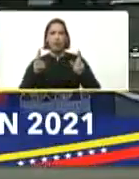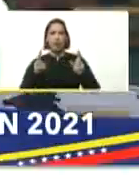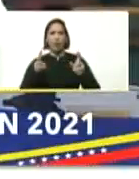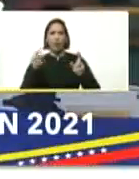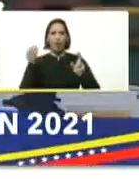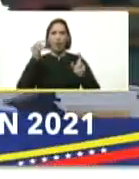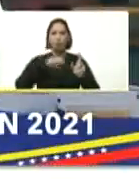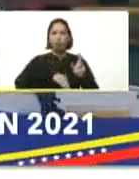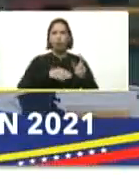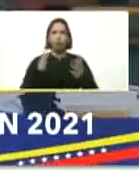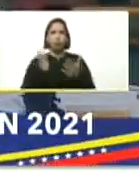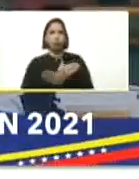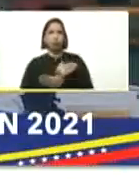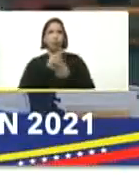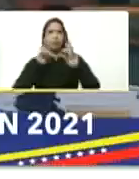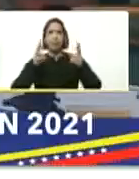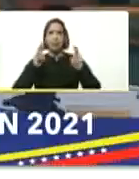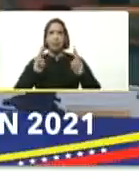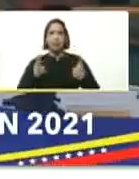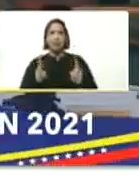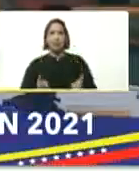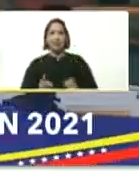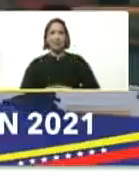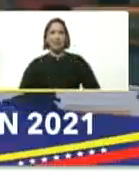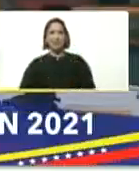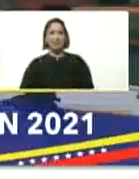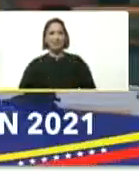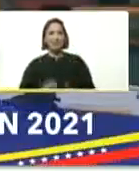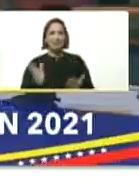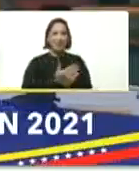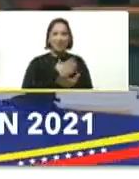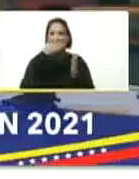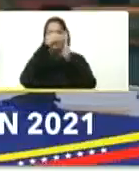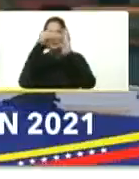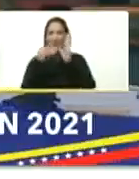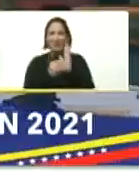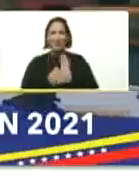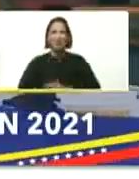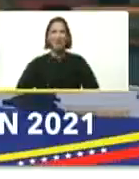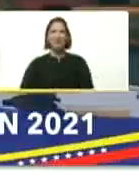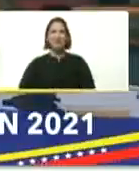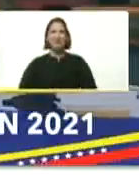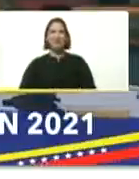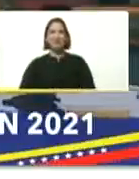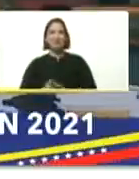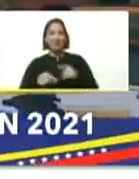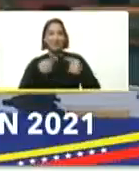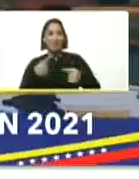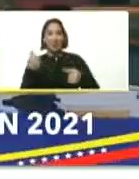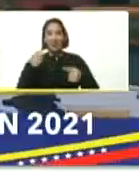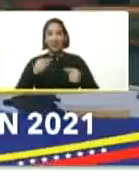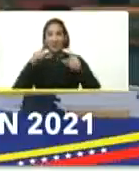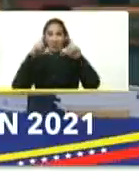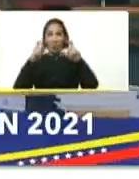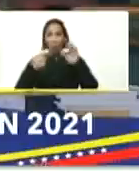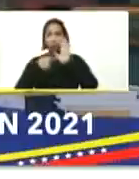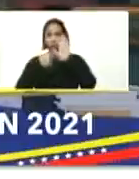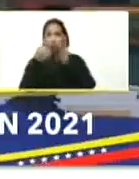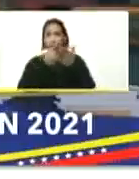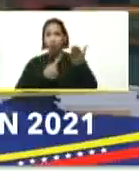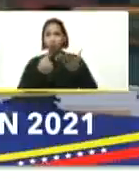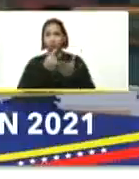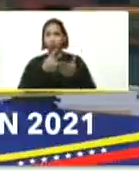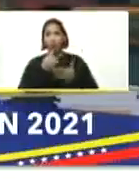mete texto, pon texto ahí, ¿no? Bueno. Y los textos, después le ponía la foto, la ilustración,